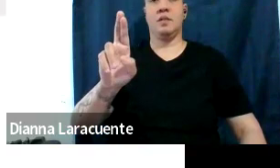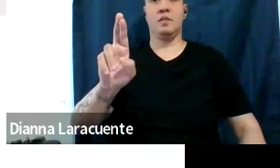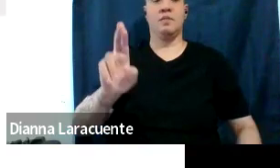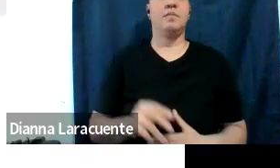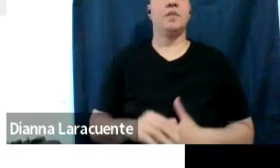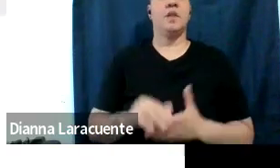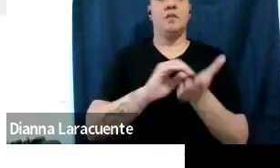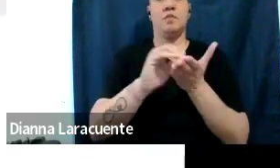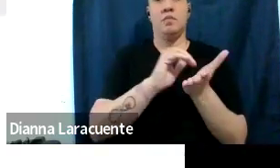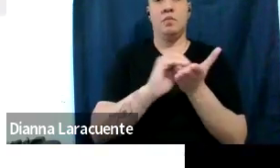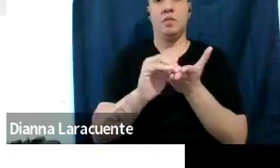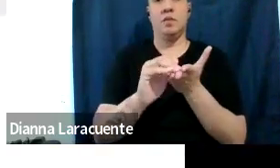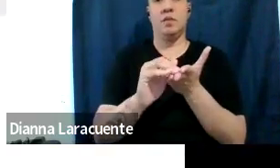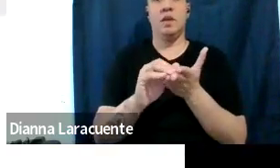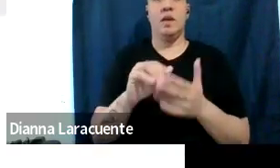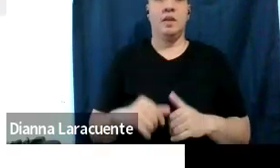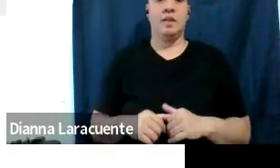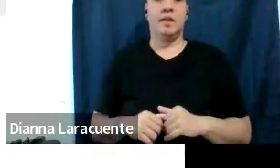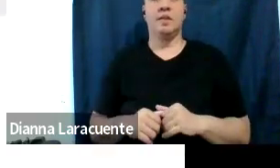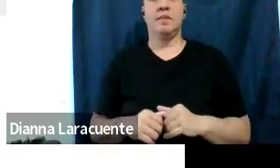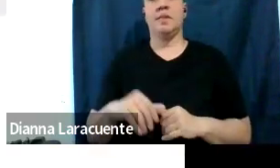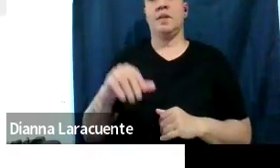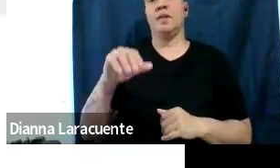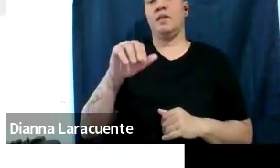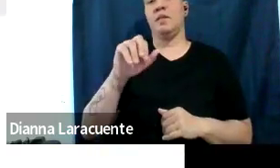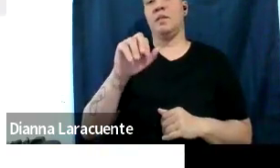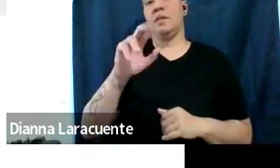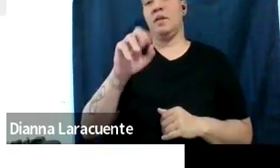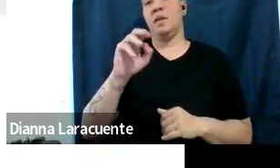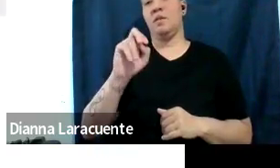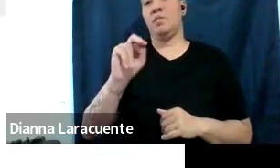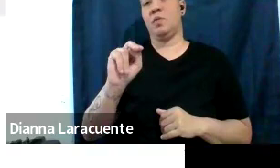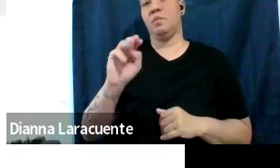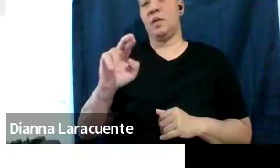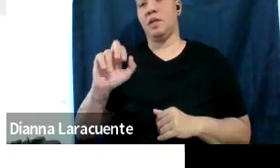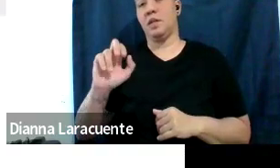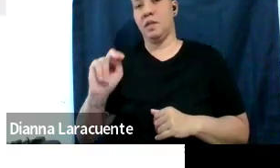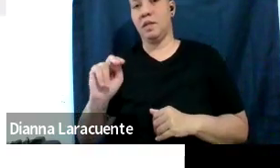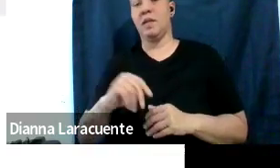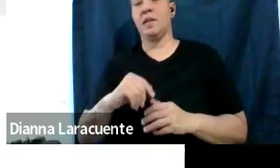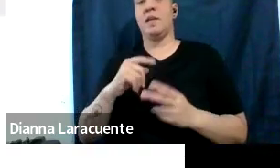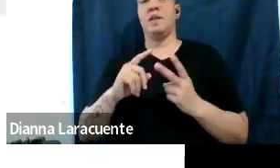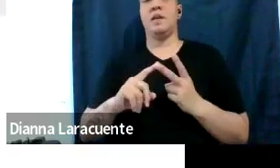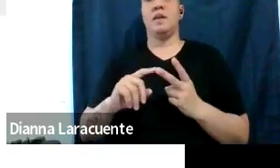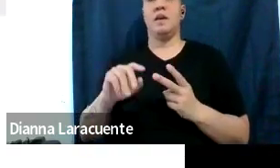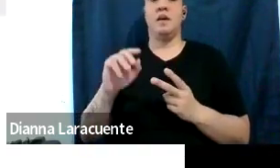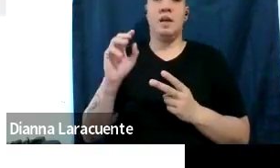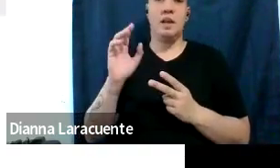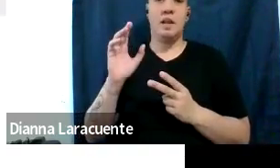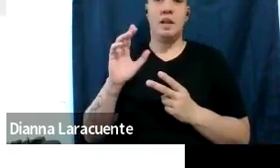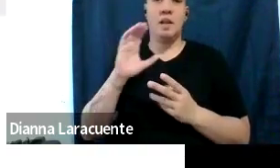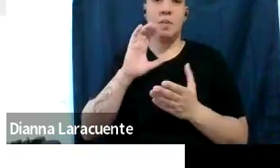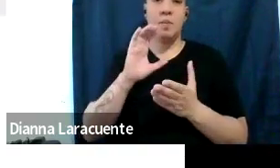a la viuda de Valdoriotti y de don Ramón Marín, pagando de ese modo a los servidores del terruño